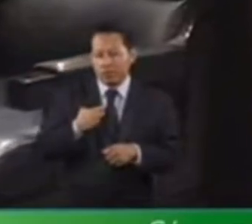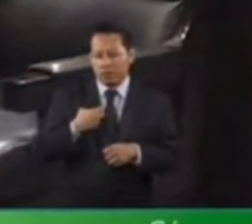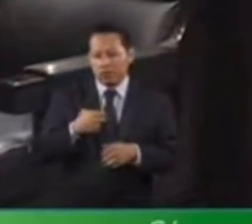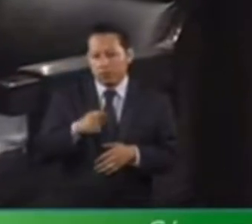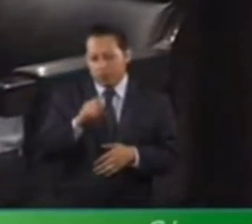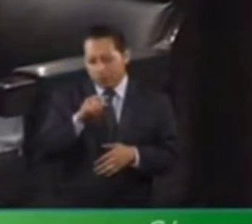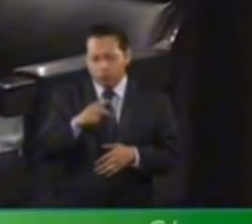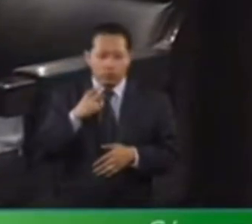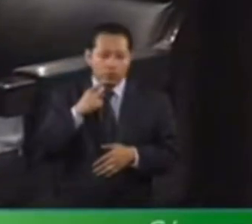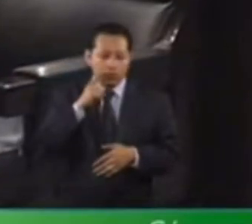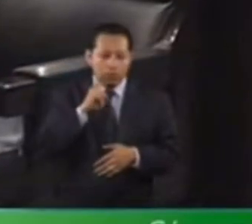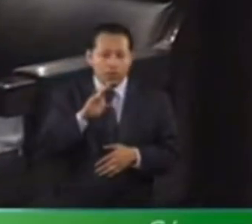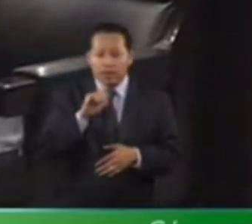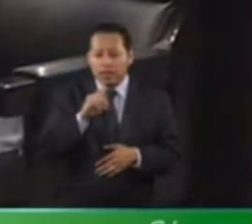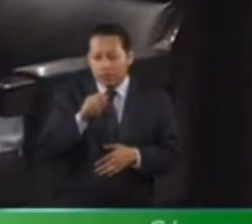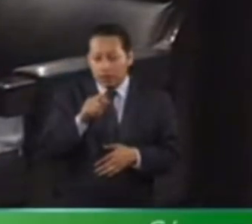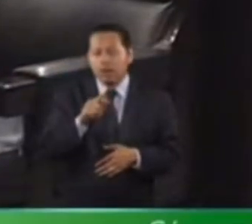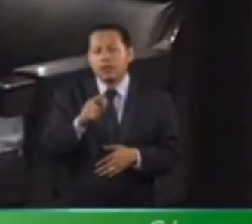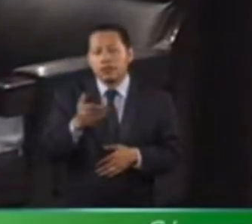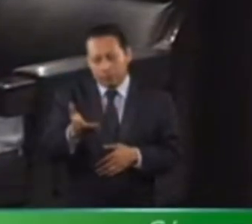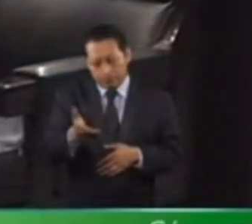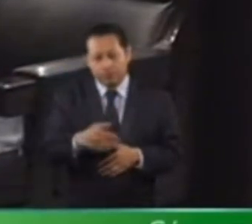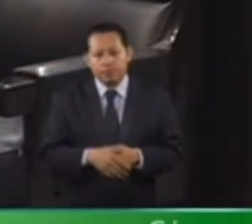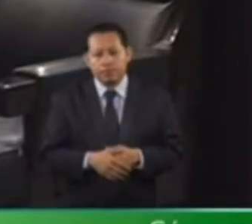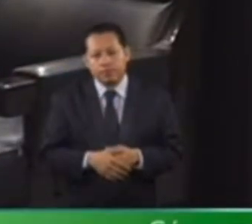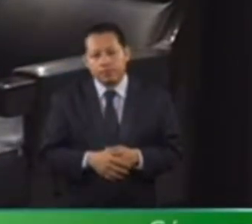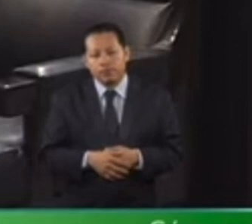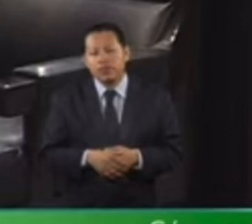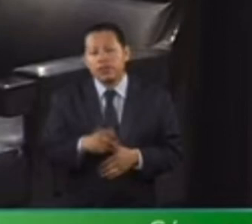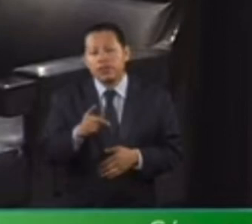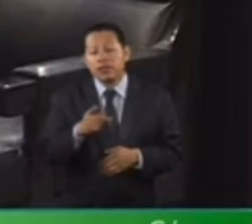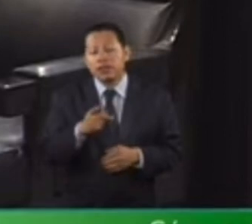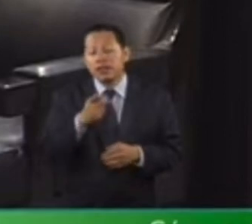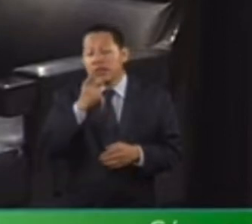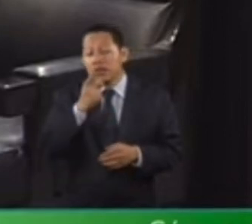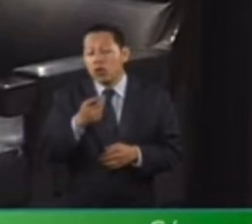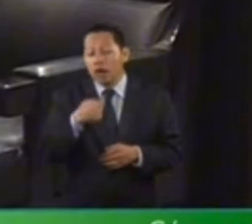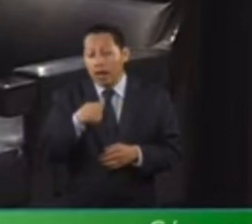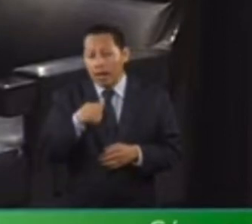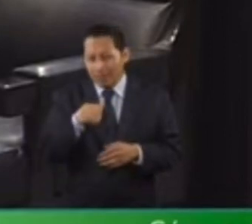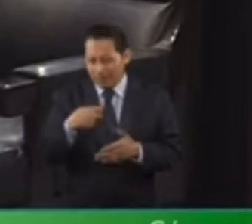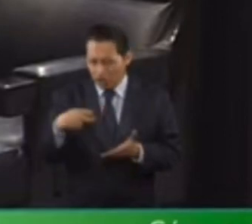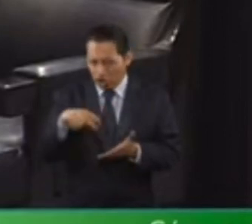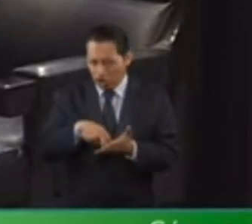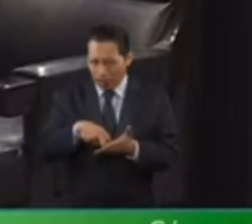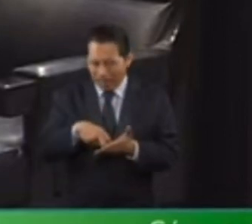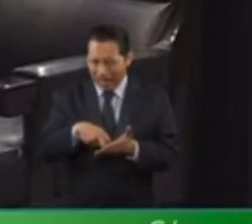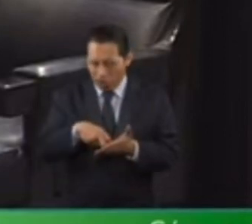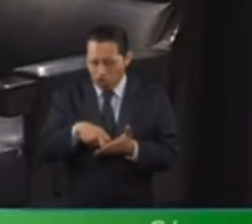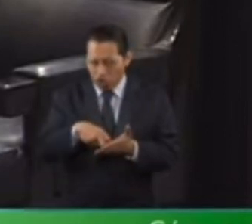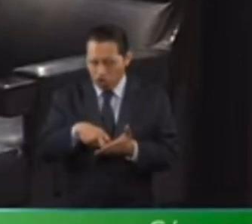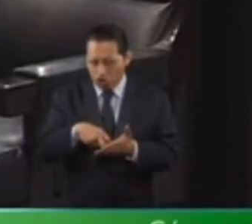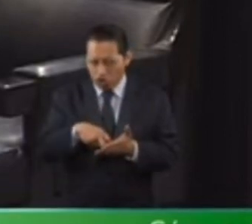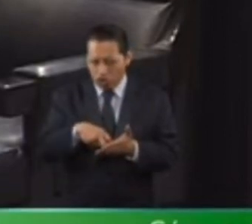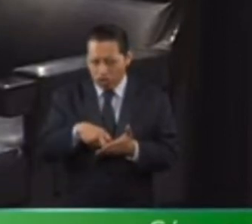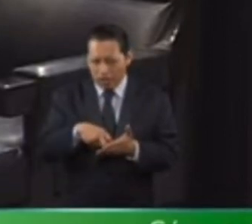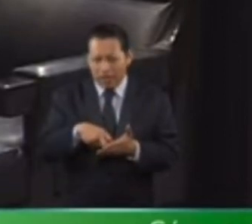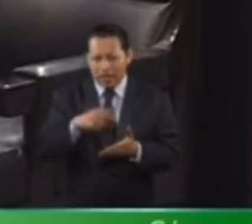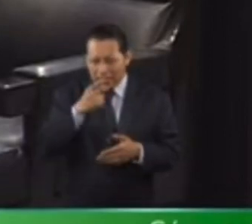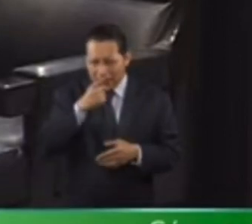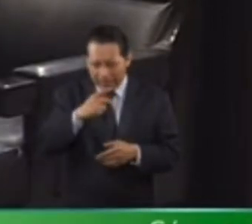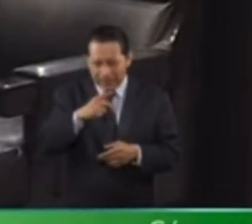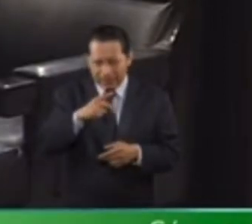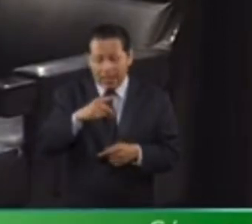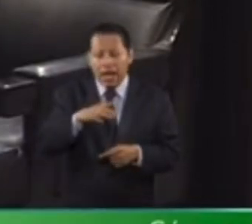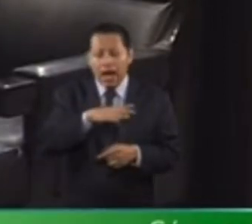si fue aludida. Adelante. Castel. Adelante. Que expresó que me doblaron. Dice que nos doblaron